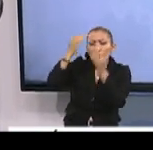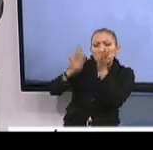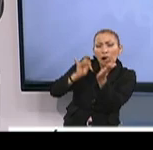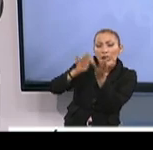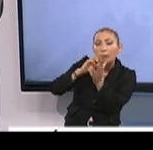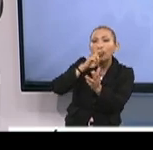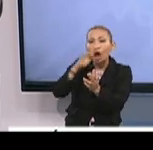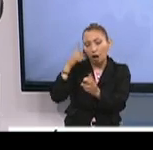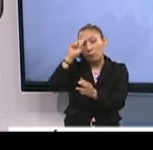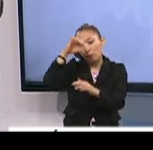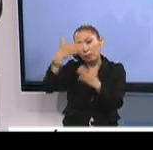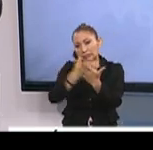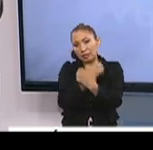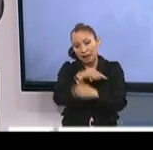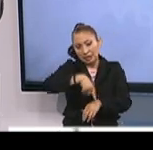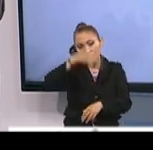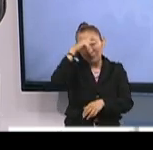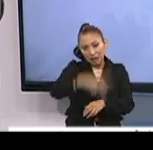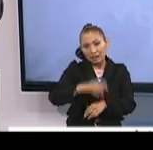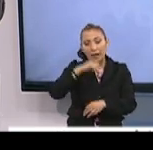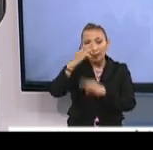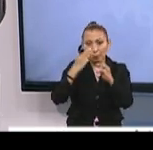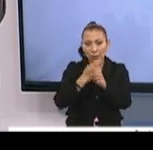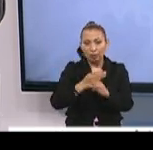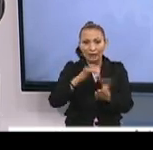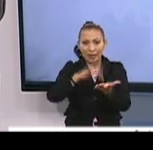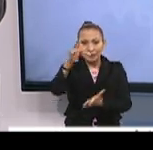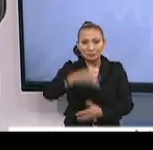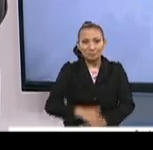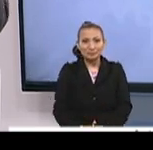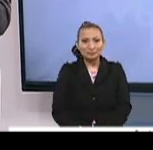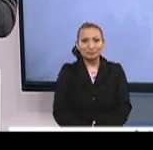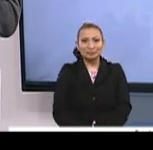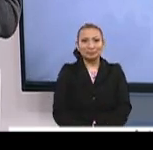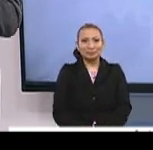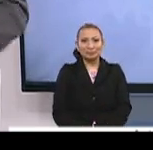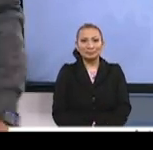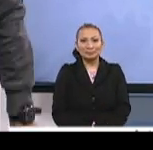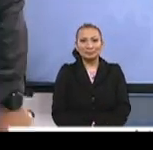podamos mejorar propuestas educativas en México y también en el mundo. Muchas gracias.